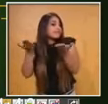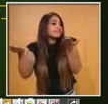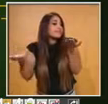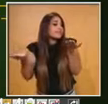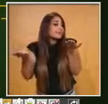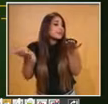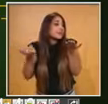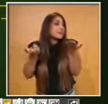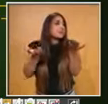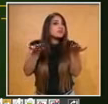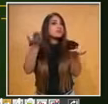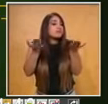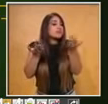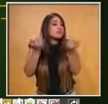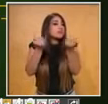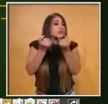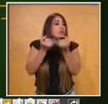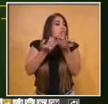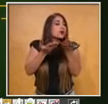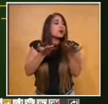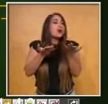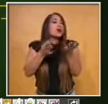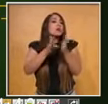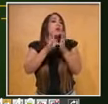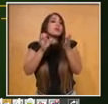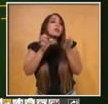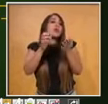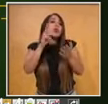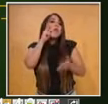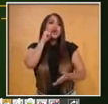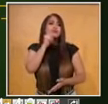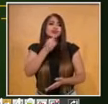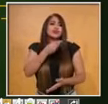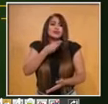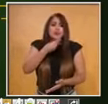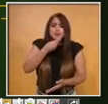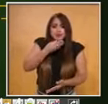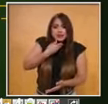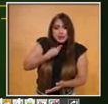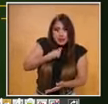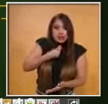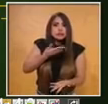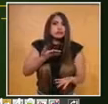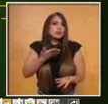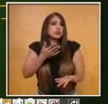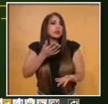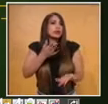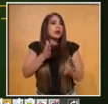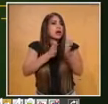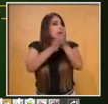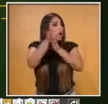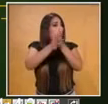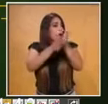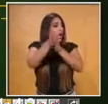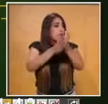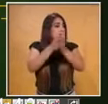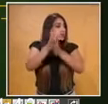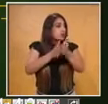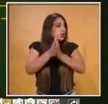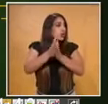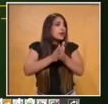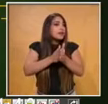¿Qué tienen en común? Si el limón es ácido, ¿el chocolate es? Así es. Muy bien, dulce.